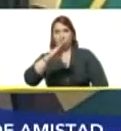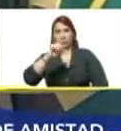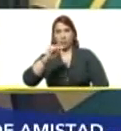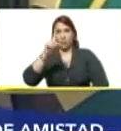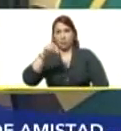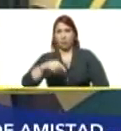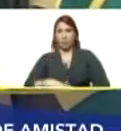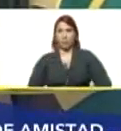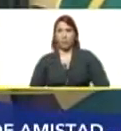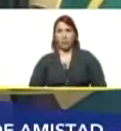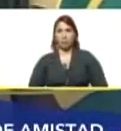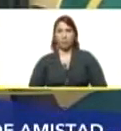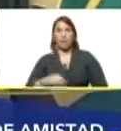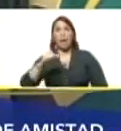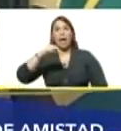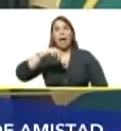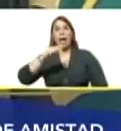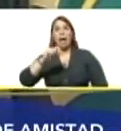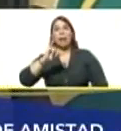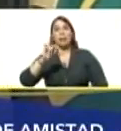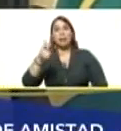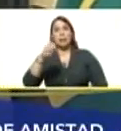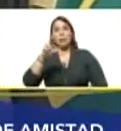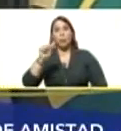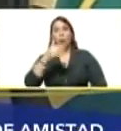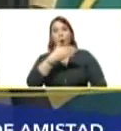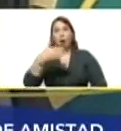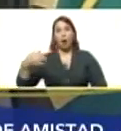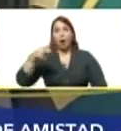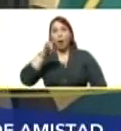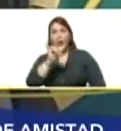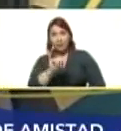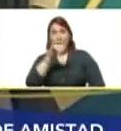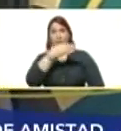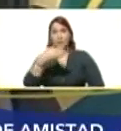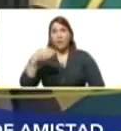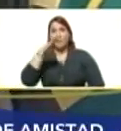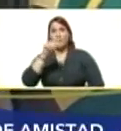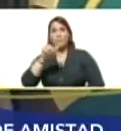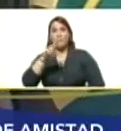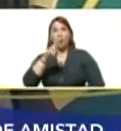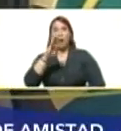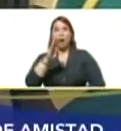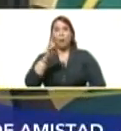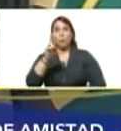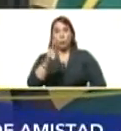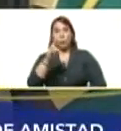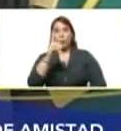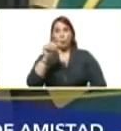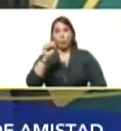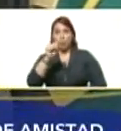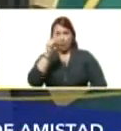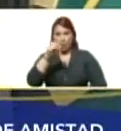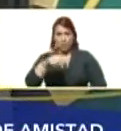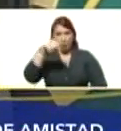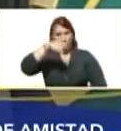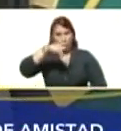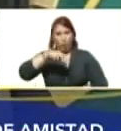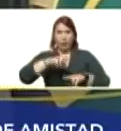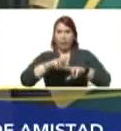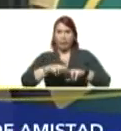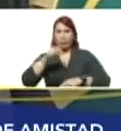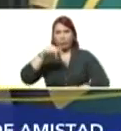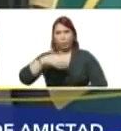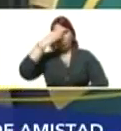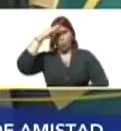Antigua y Barbuda, Granada, de lo que hoy es Haití, Cuba, Jamaica.